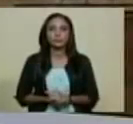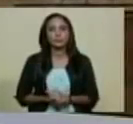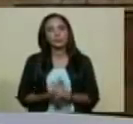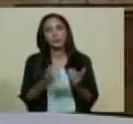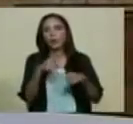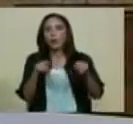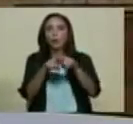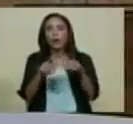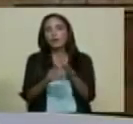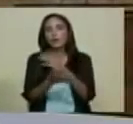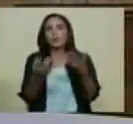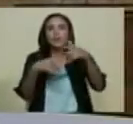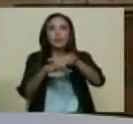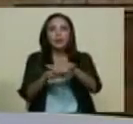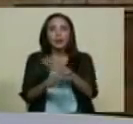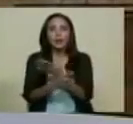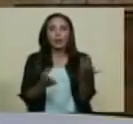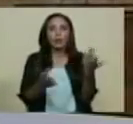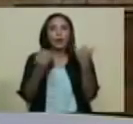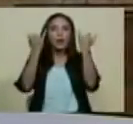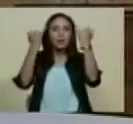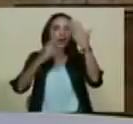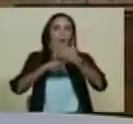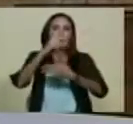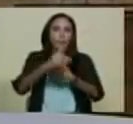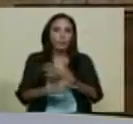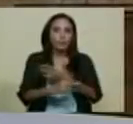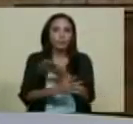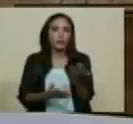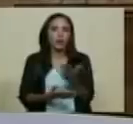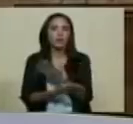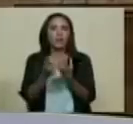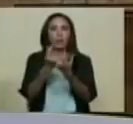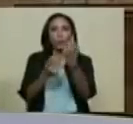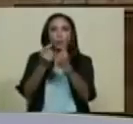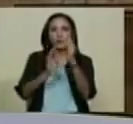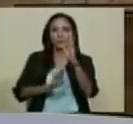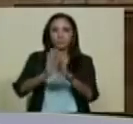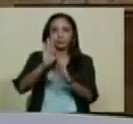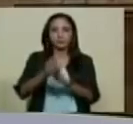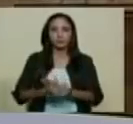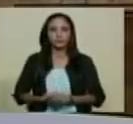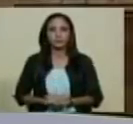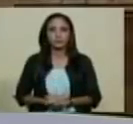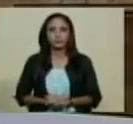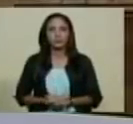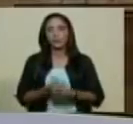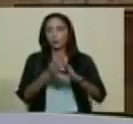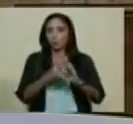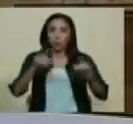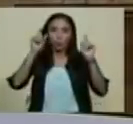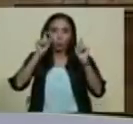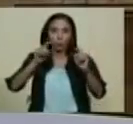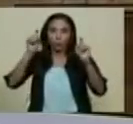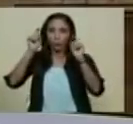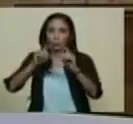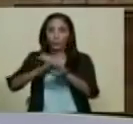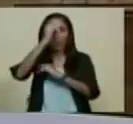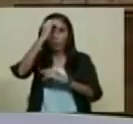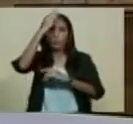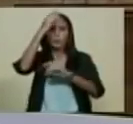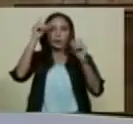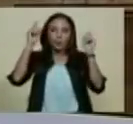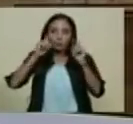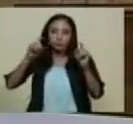de recuperación económica, crecimiento, prosperidad, para aportar los conocimientos científicos,